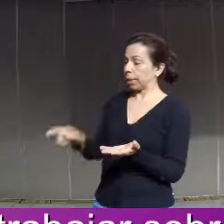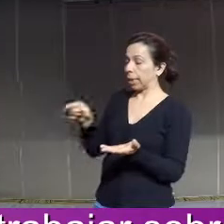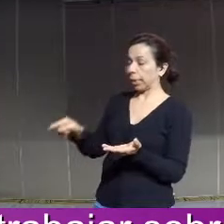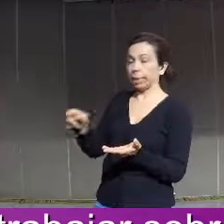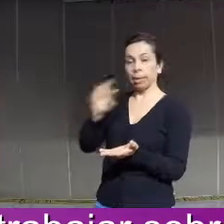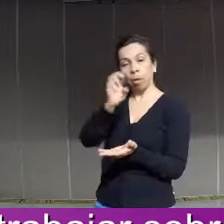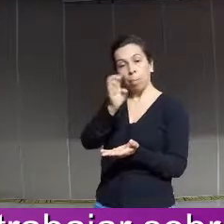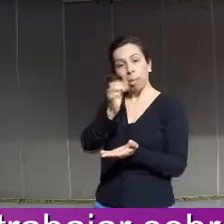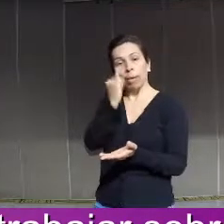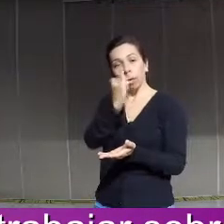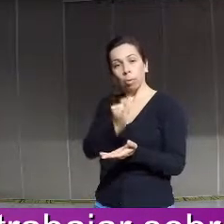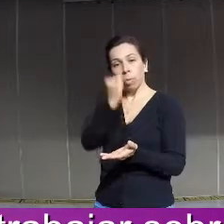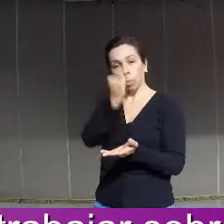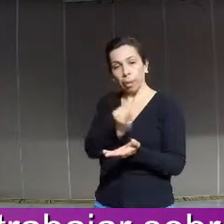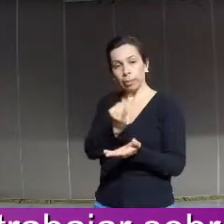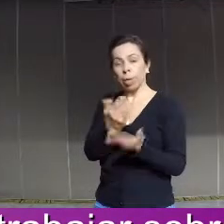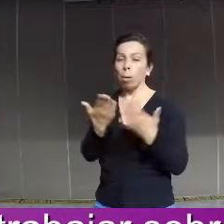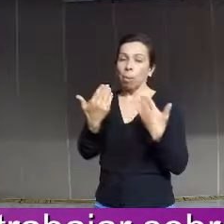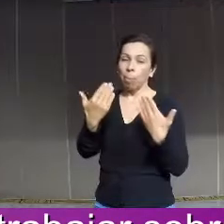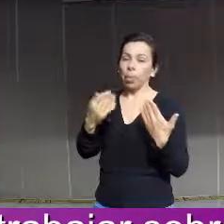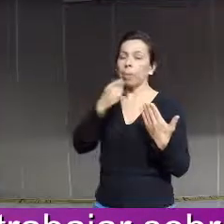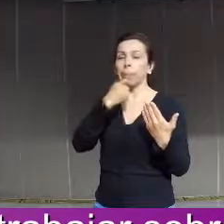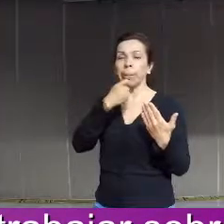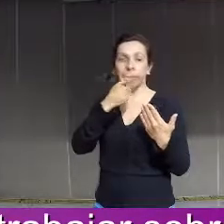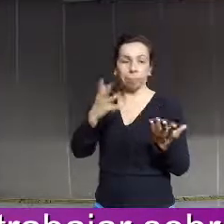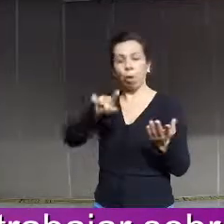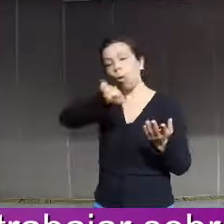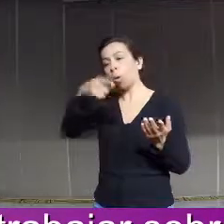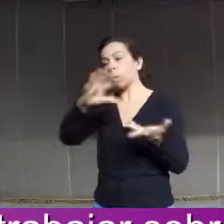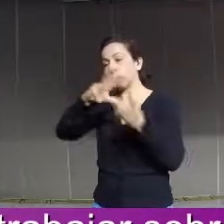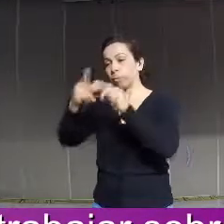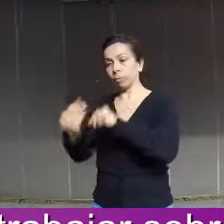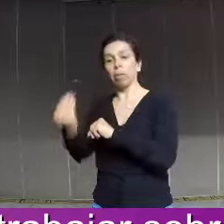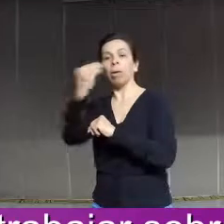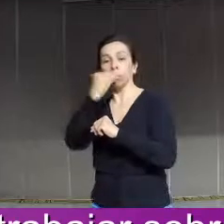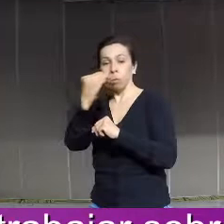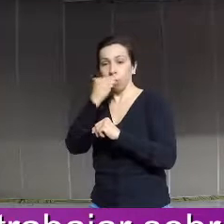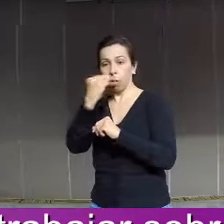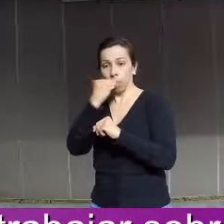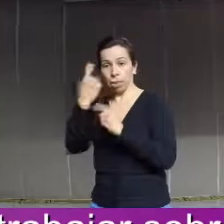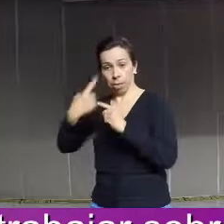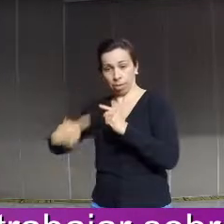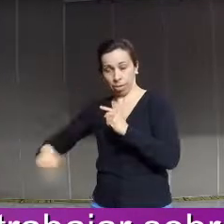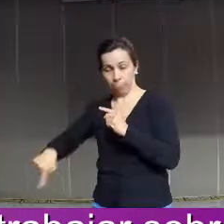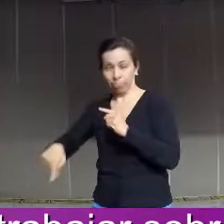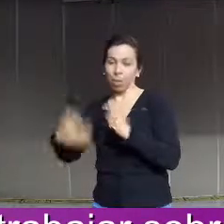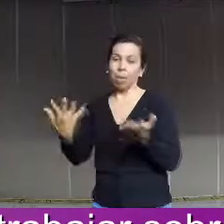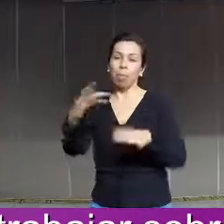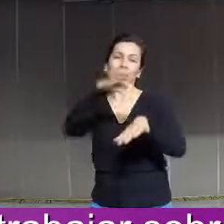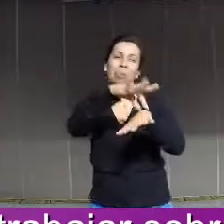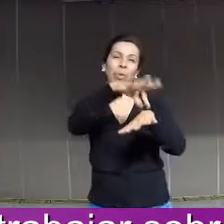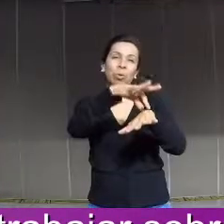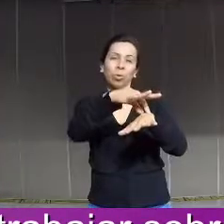que posiblemente necesite alguna otra vía alternativa, porque es el gastroenterólogo, el médico neurólogo, quien es el que se lo tiene que